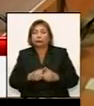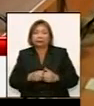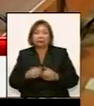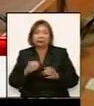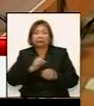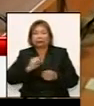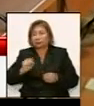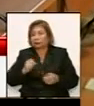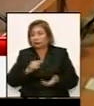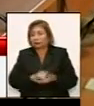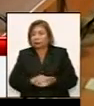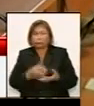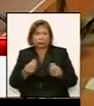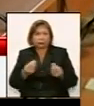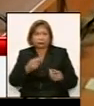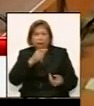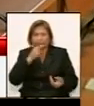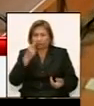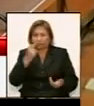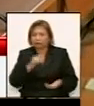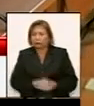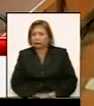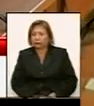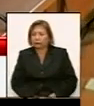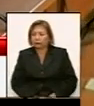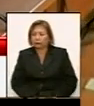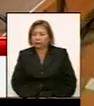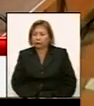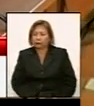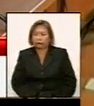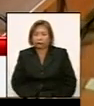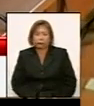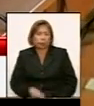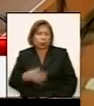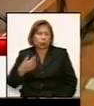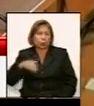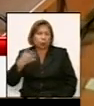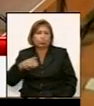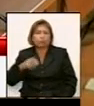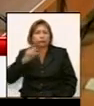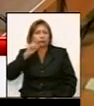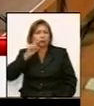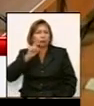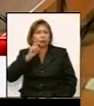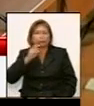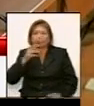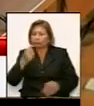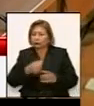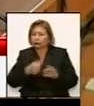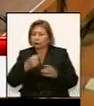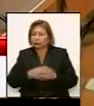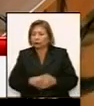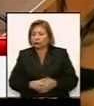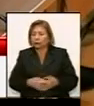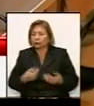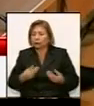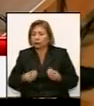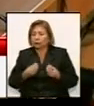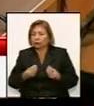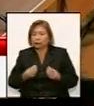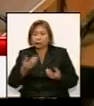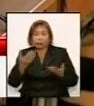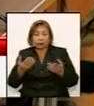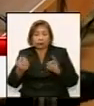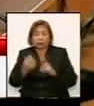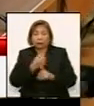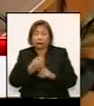hostigamiento, muchas veces también de casos más graves de explotación sexual. Entonces es importante entender cómo cada